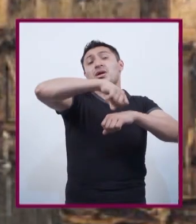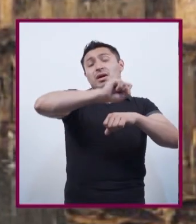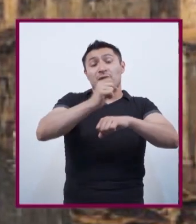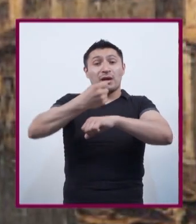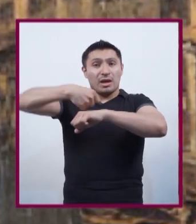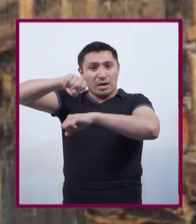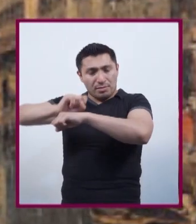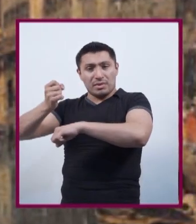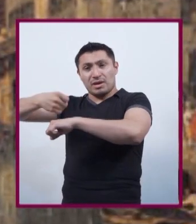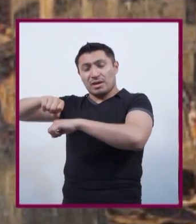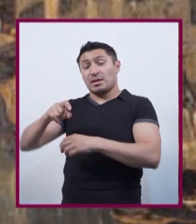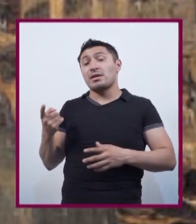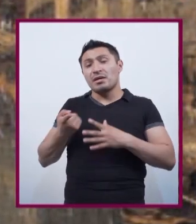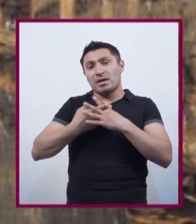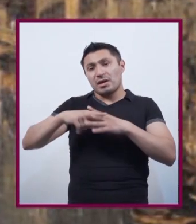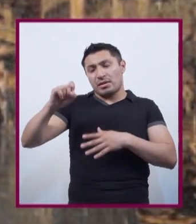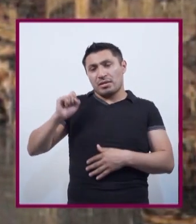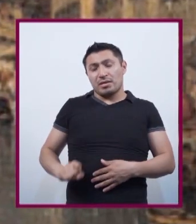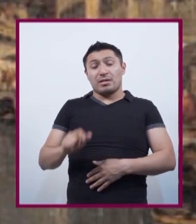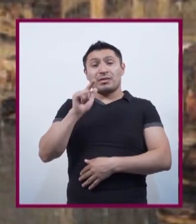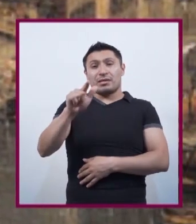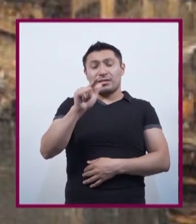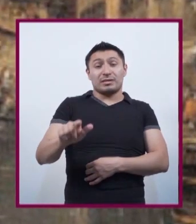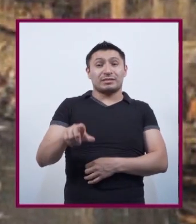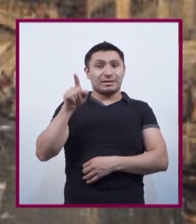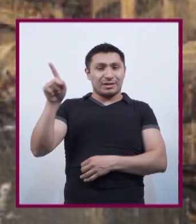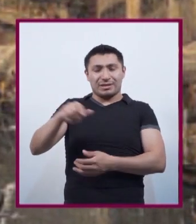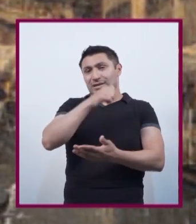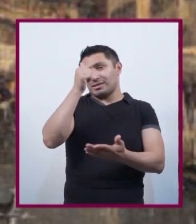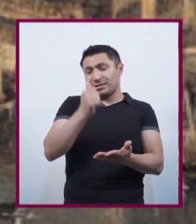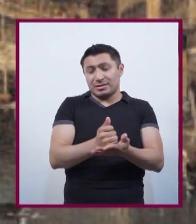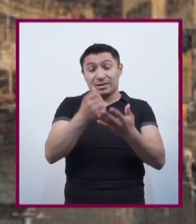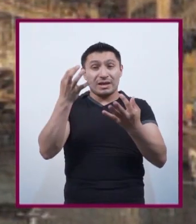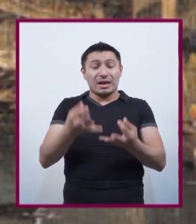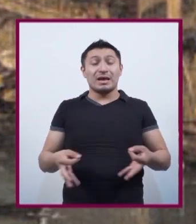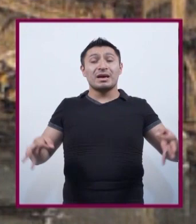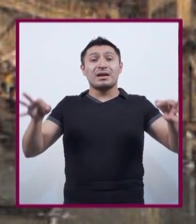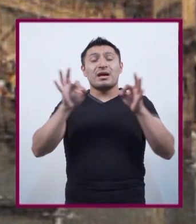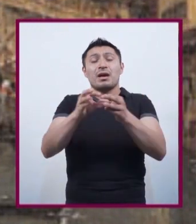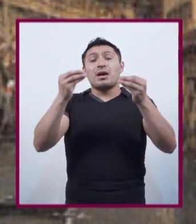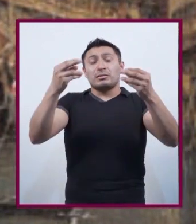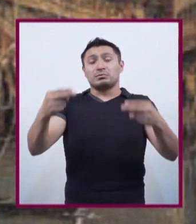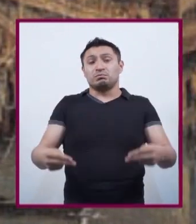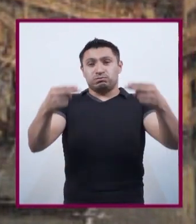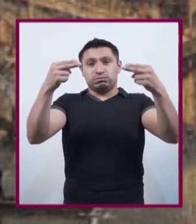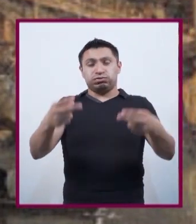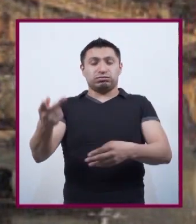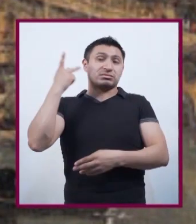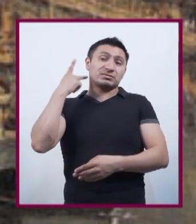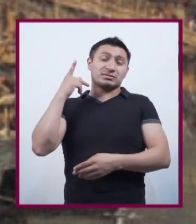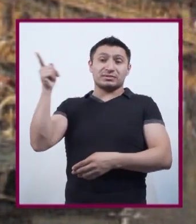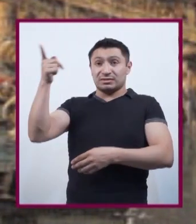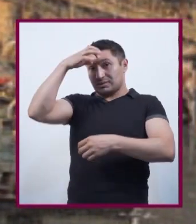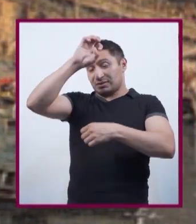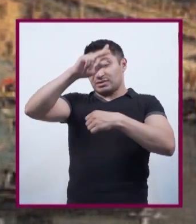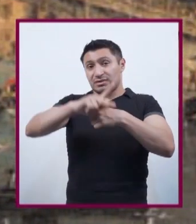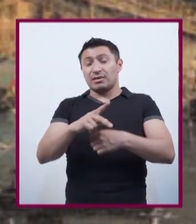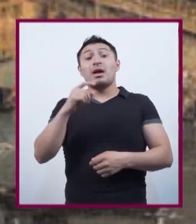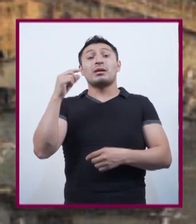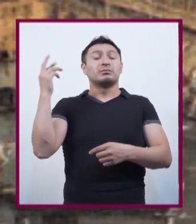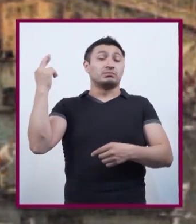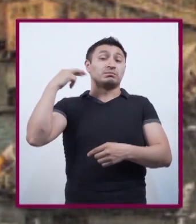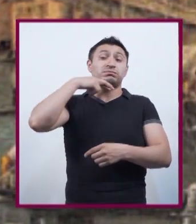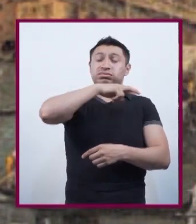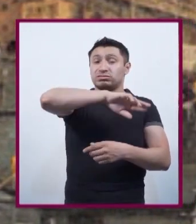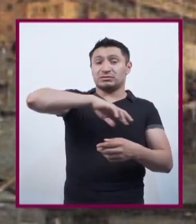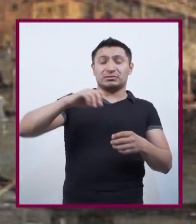al principio del siglo XVII. Al ser esta ciudad el centro importante de muchas negociaciones políticas de Europa, en poco